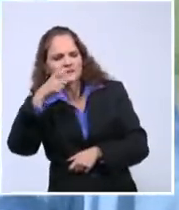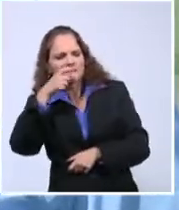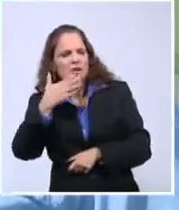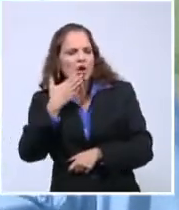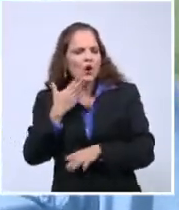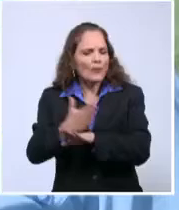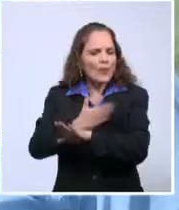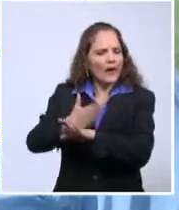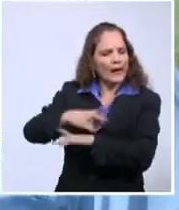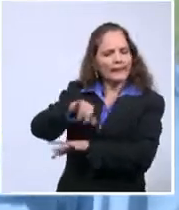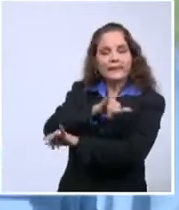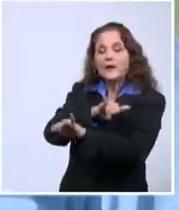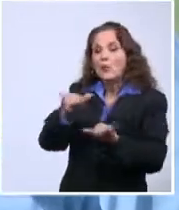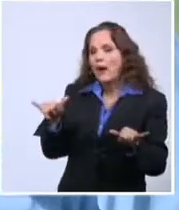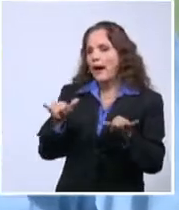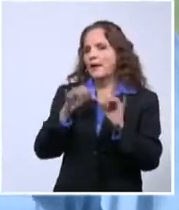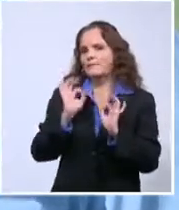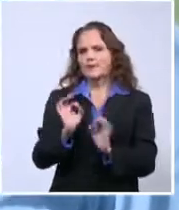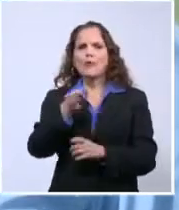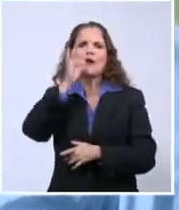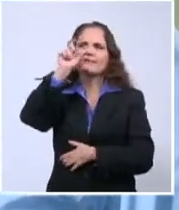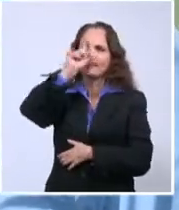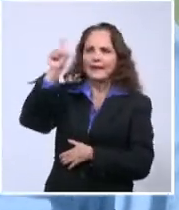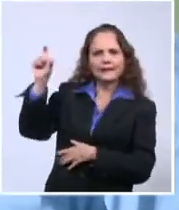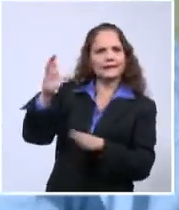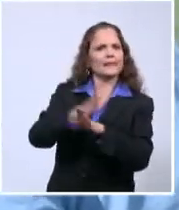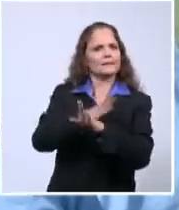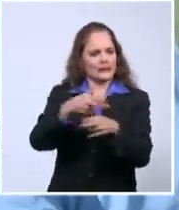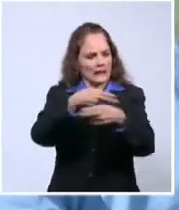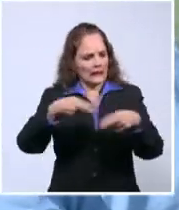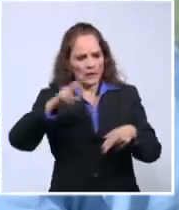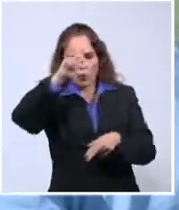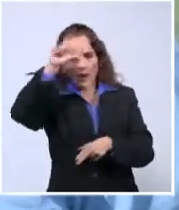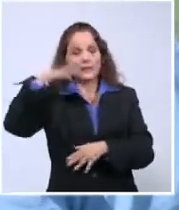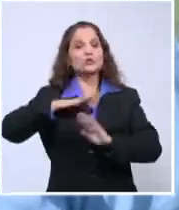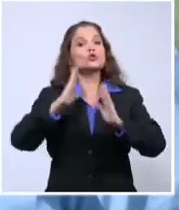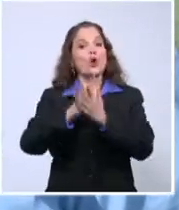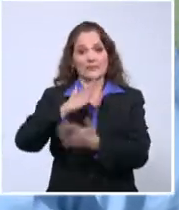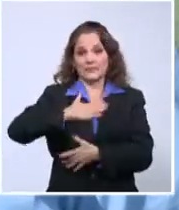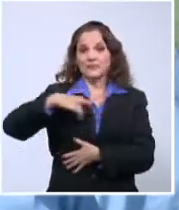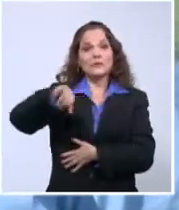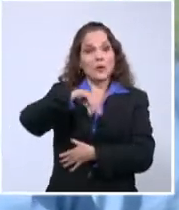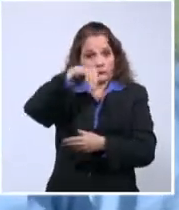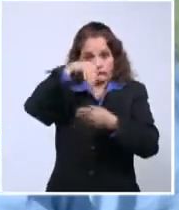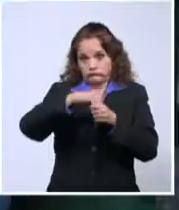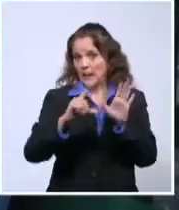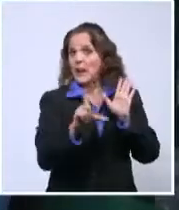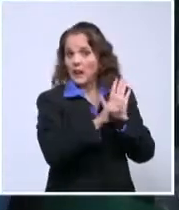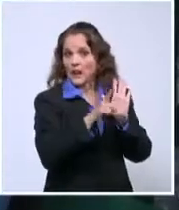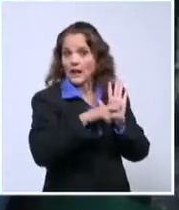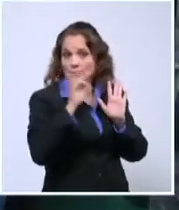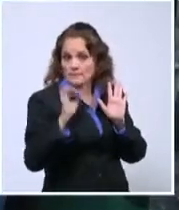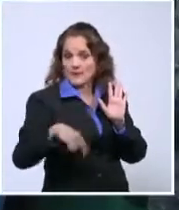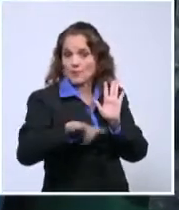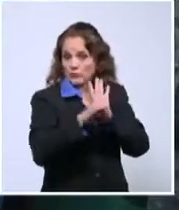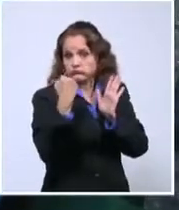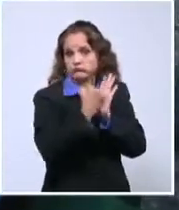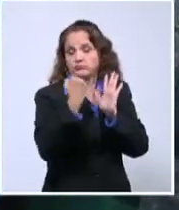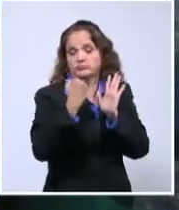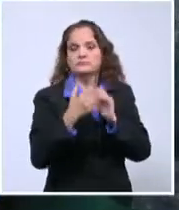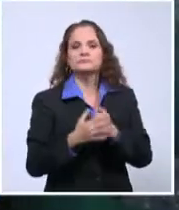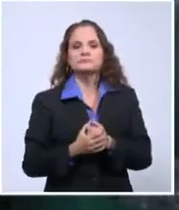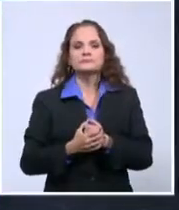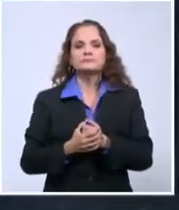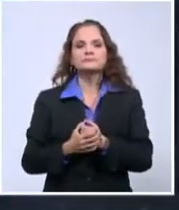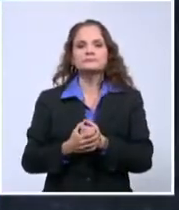propia, ya sea cafeterías, paladares, asimismo otras actividades que entran dentro del decreto ley 357 de 2018. Confiscación de productos